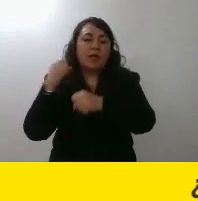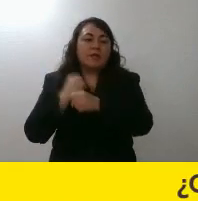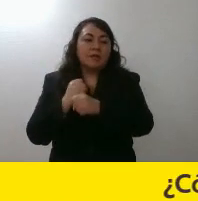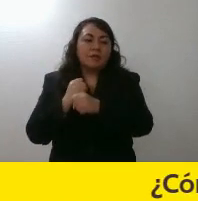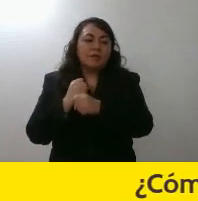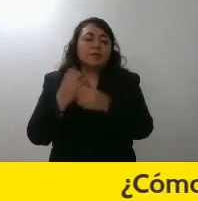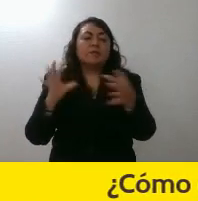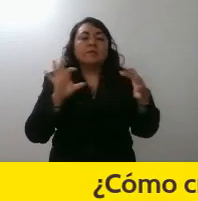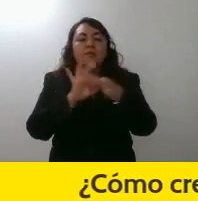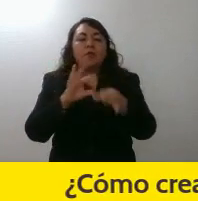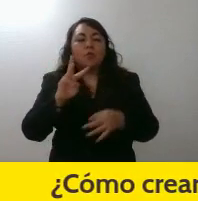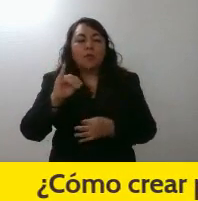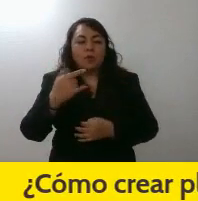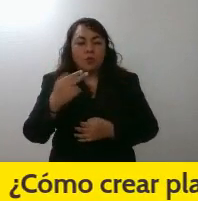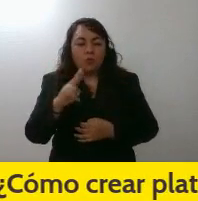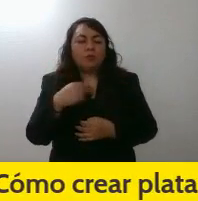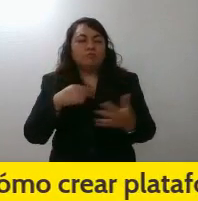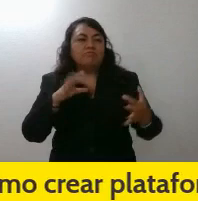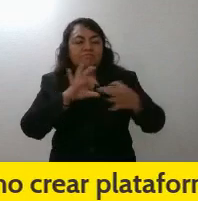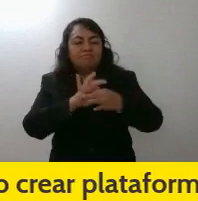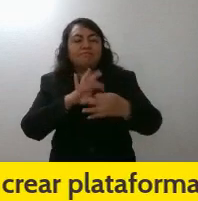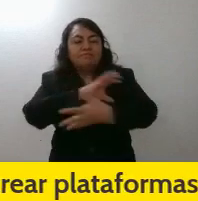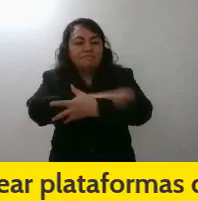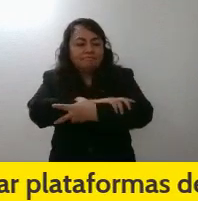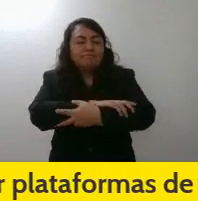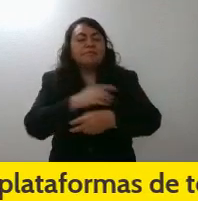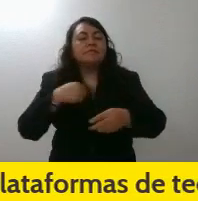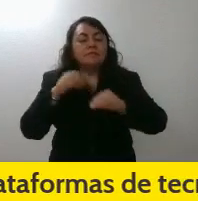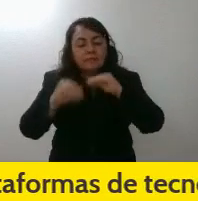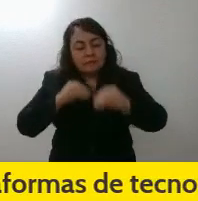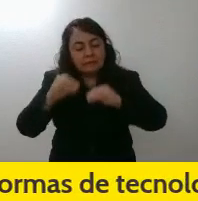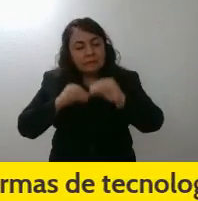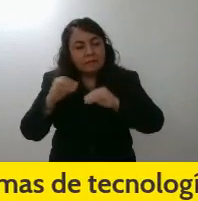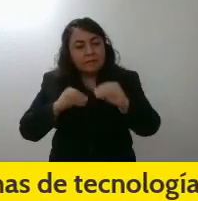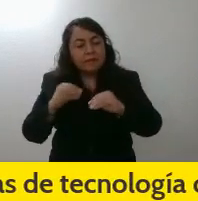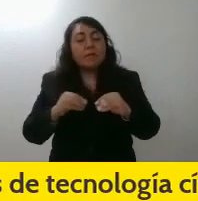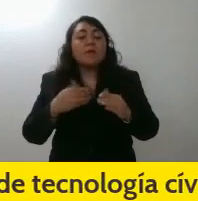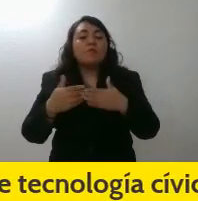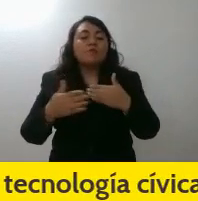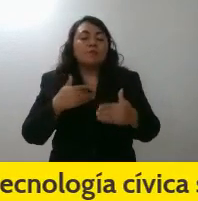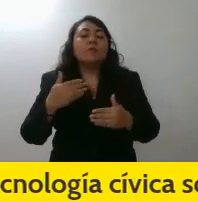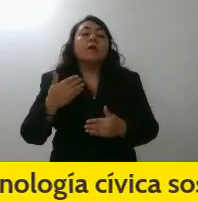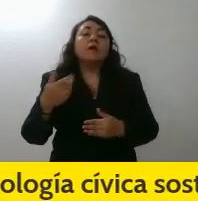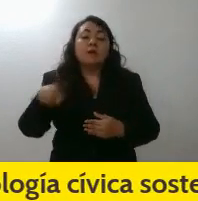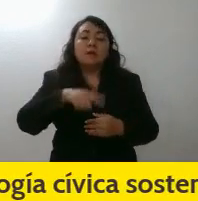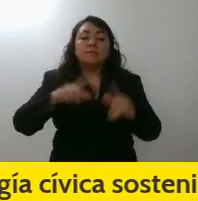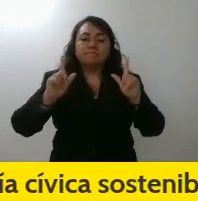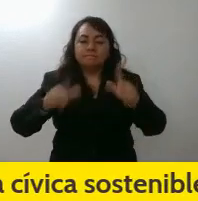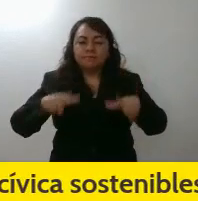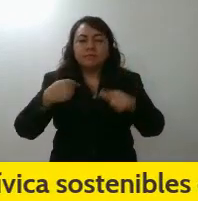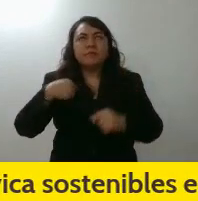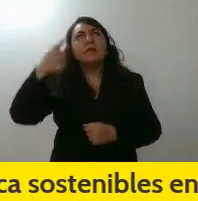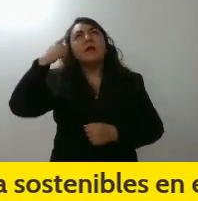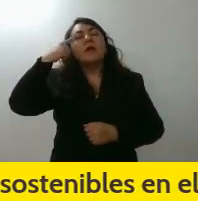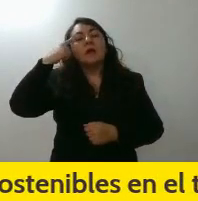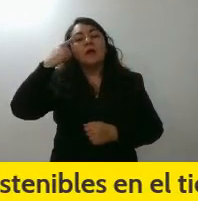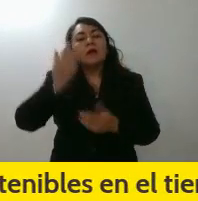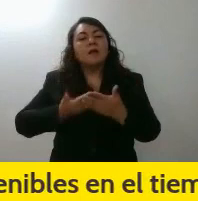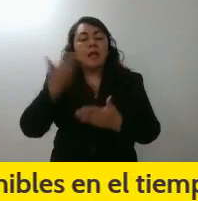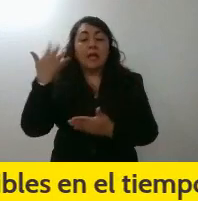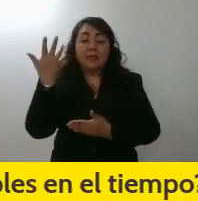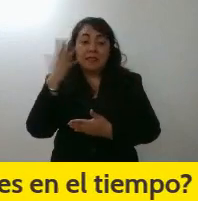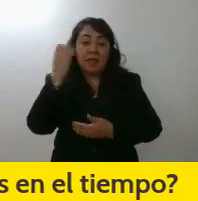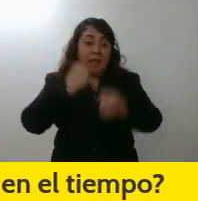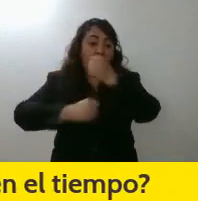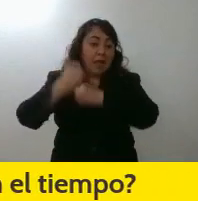pasado con Wingu en conjunto. Y la plataforma se pensó originalmente, o sea, hace 10